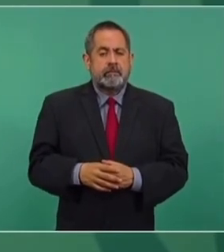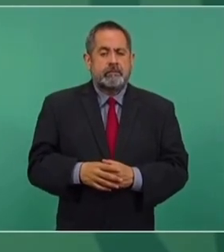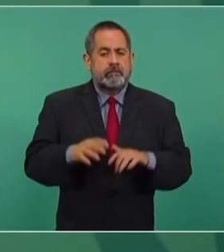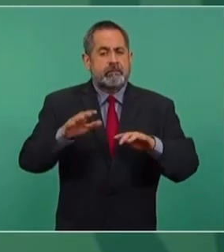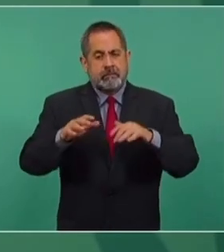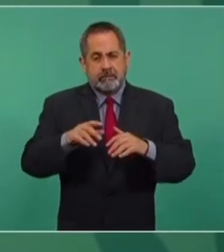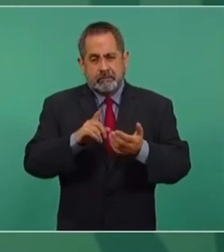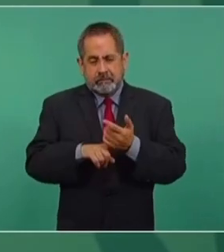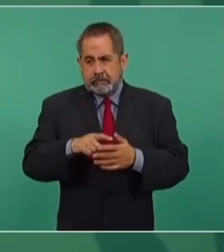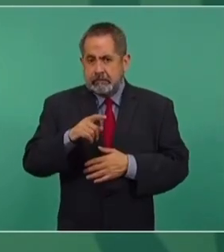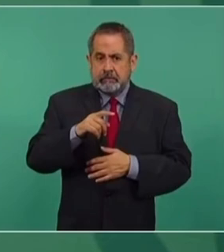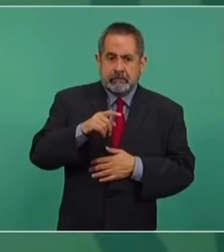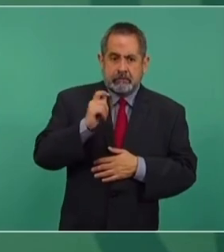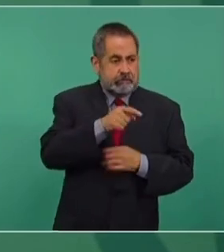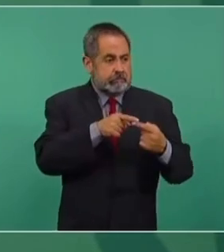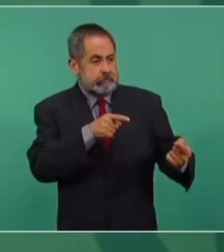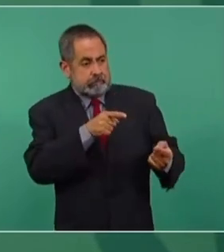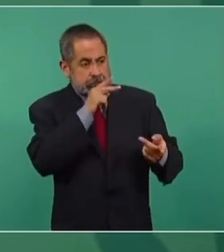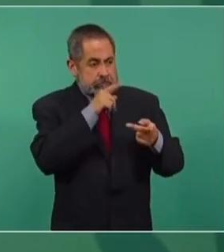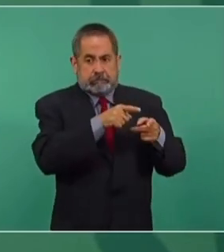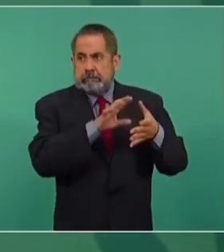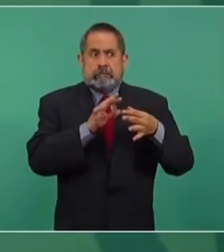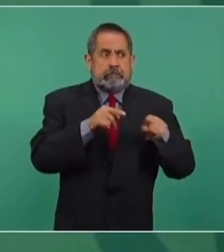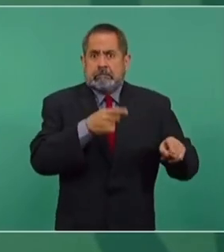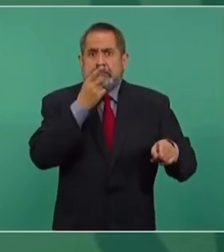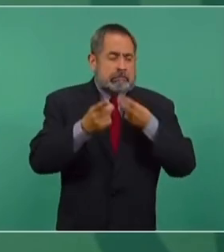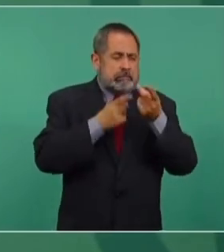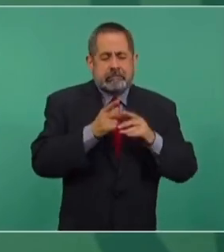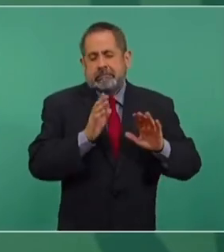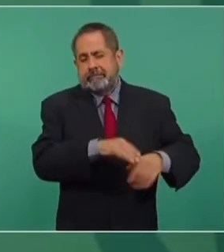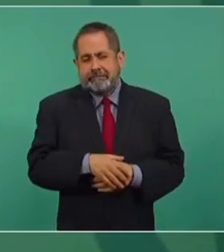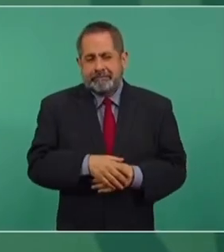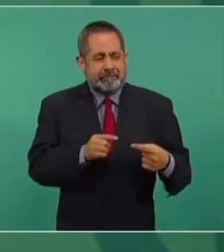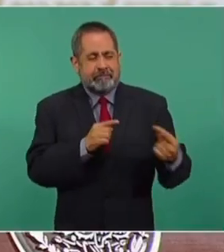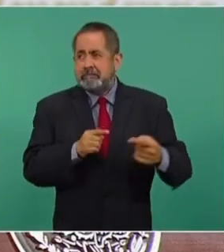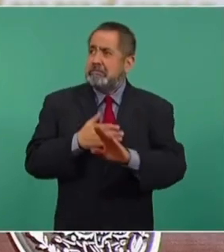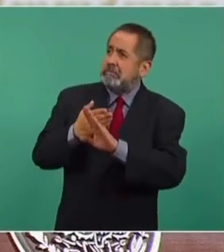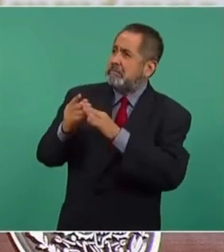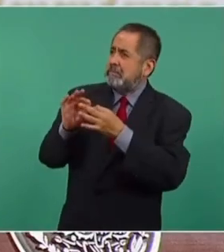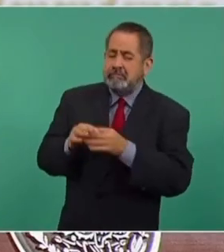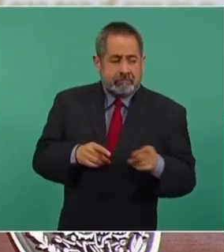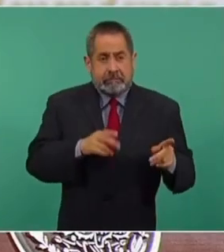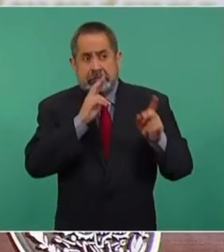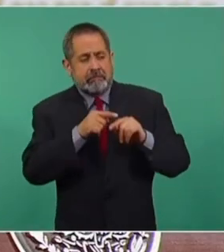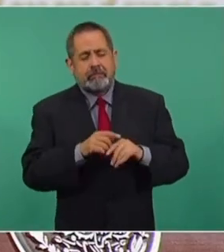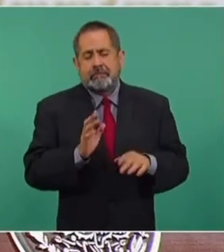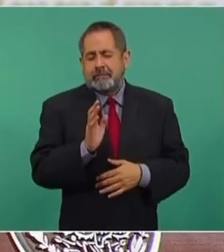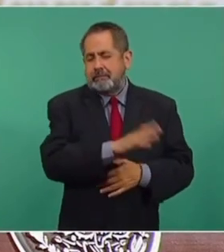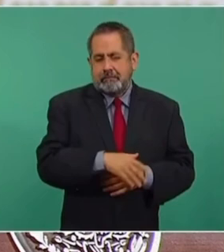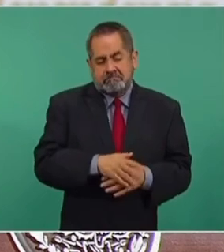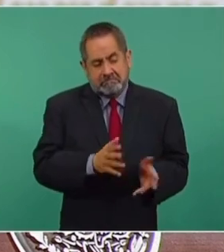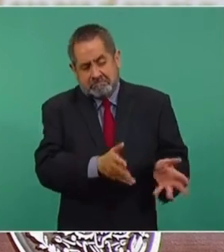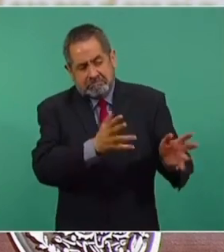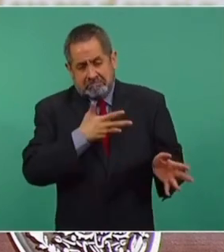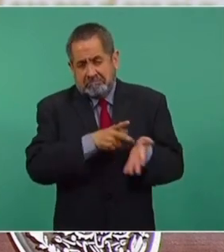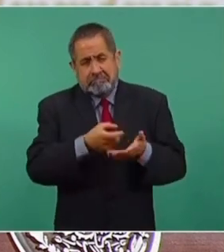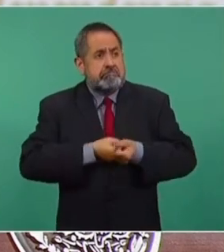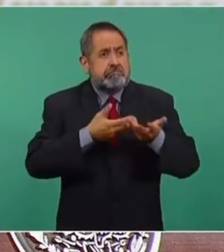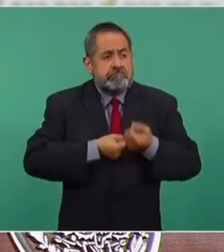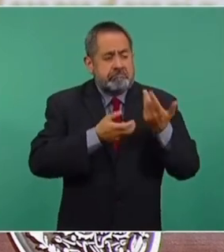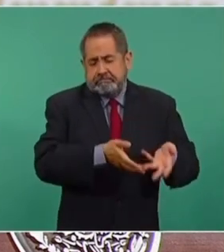nos preocupamos más de la cuenta, ¿no? De lo que hacen nuestros adversarios. Yo tengo los opositores. Otros datos. Pero primero pues están en su